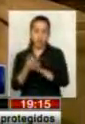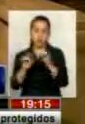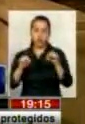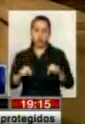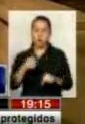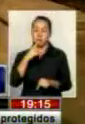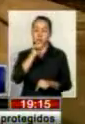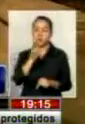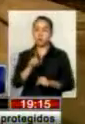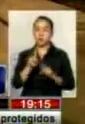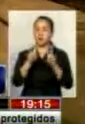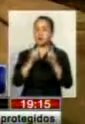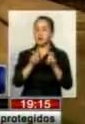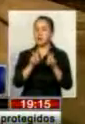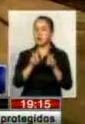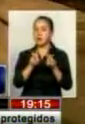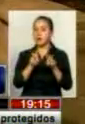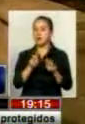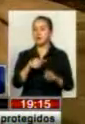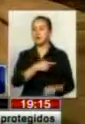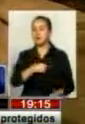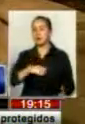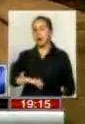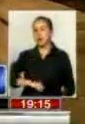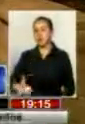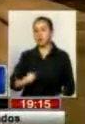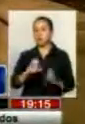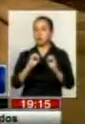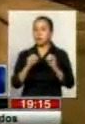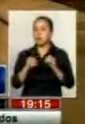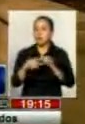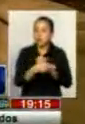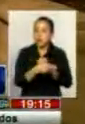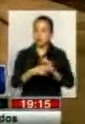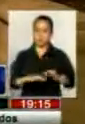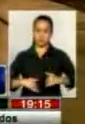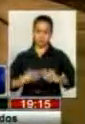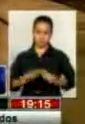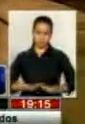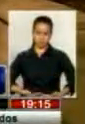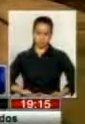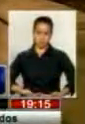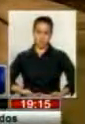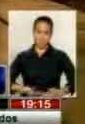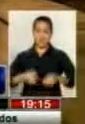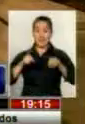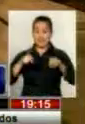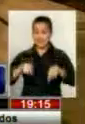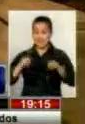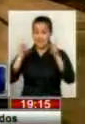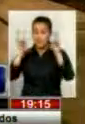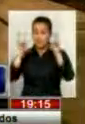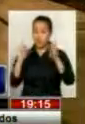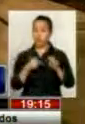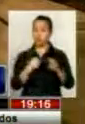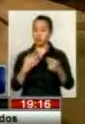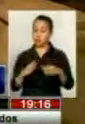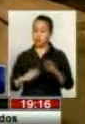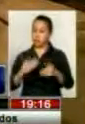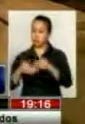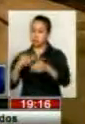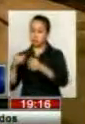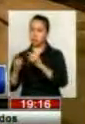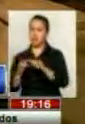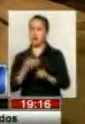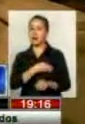consultan en relación a lo que se denomina aborto o interrupción del embarazo. En ese sentido, yo quisiera destacar lo que hemos hecho como gobierno en el ámbito de